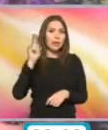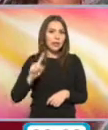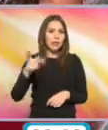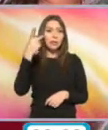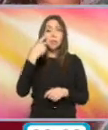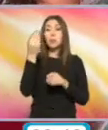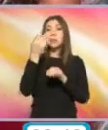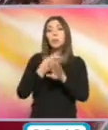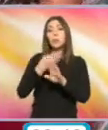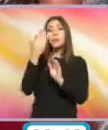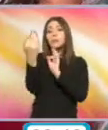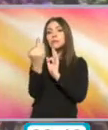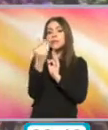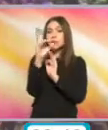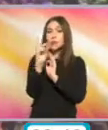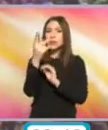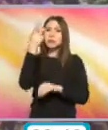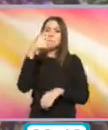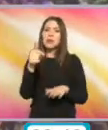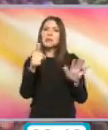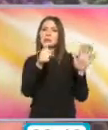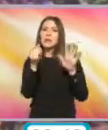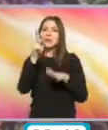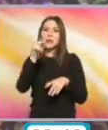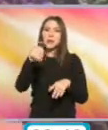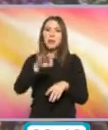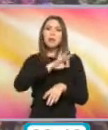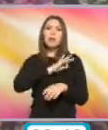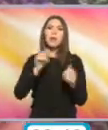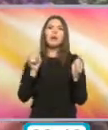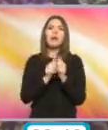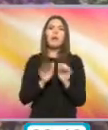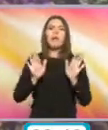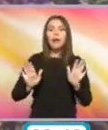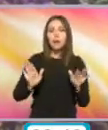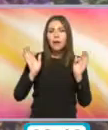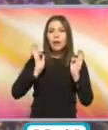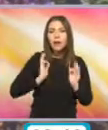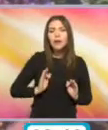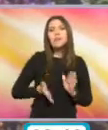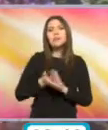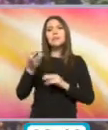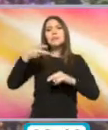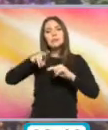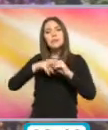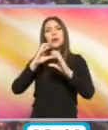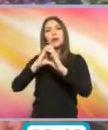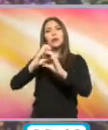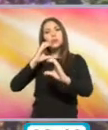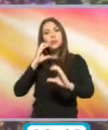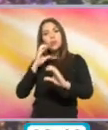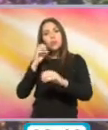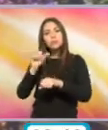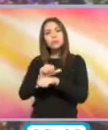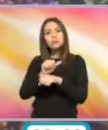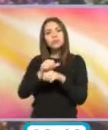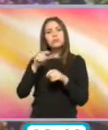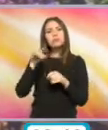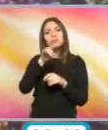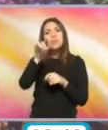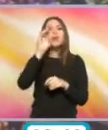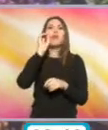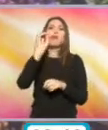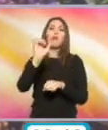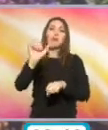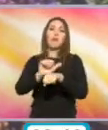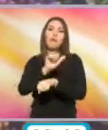está tan cerquita, pero 600 kilómetros los podemos hacer con calmita, ya sea en autobús, en coche, puebleando. en fin, ¿verdad? Puebleando.